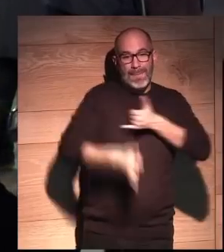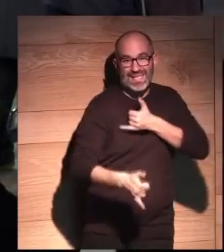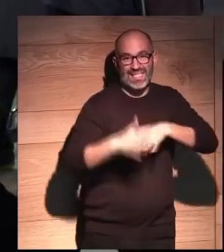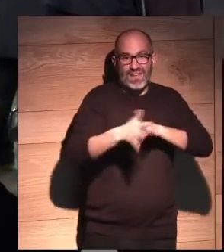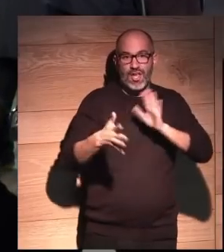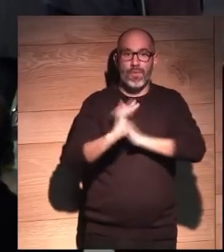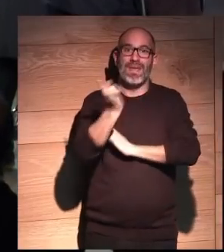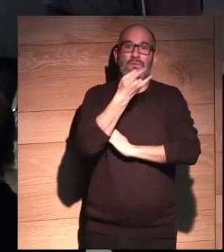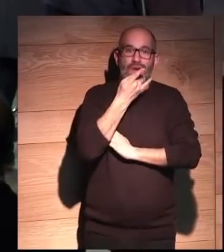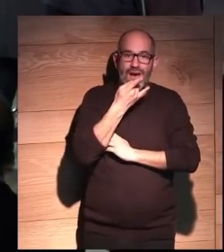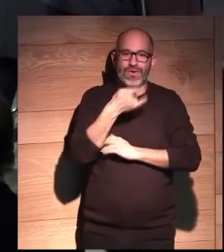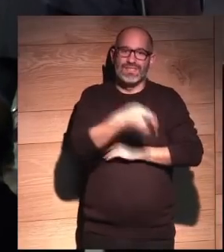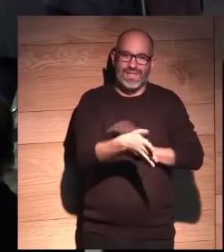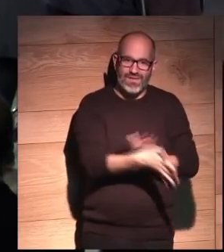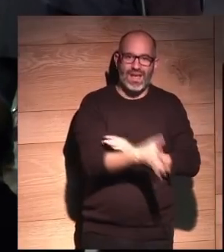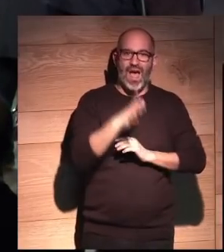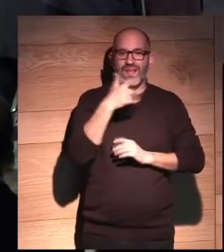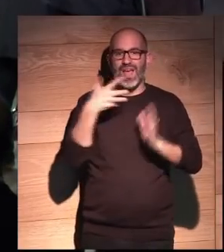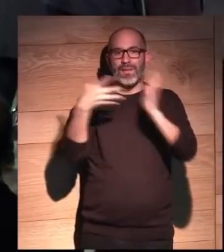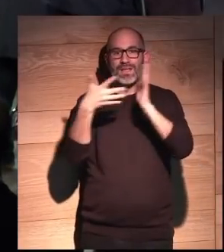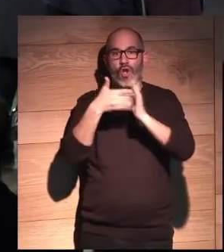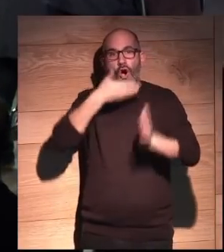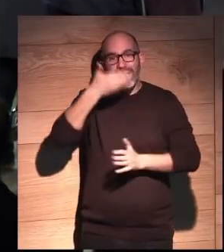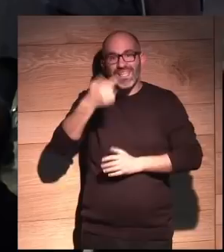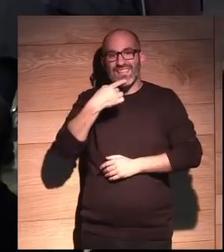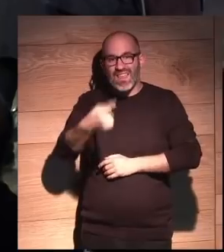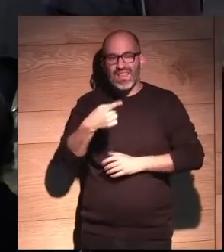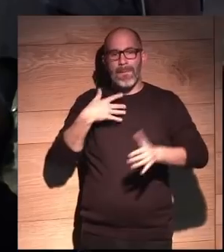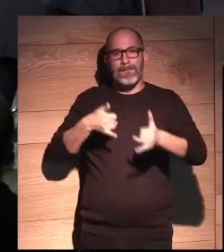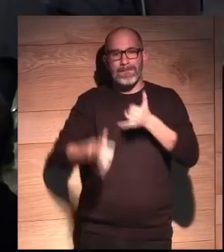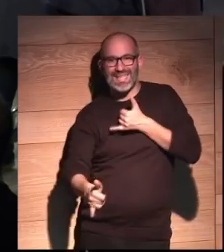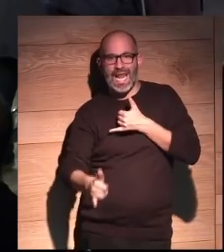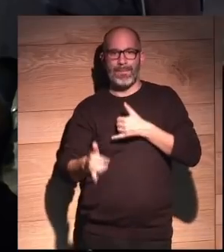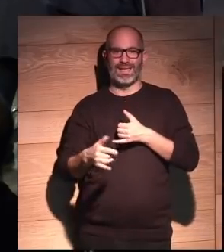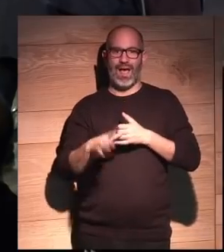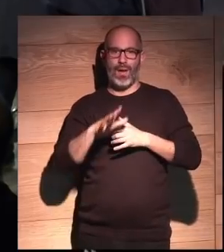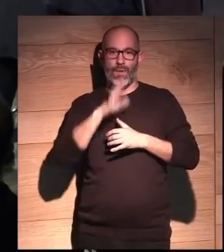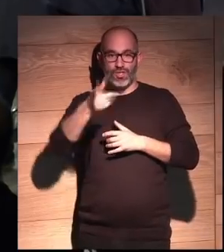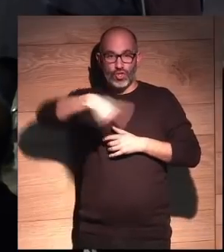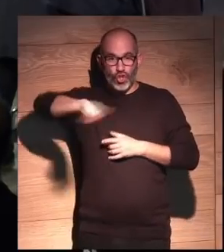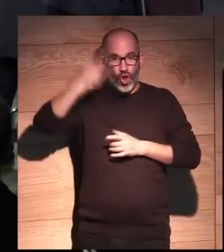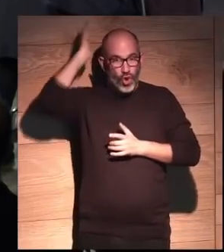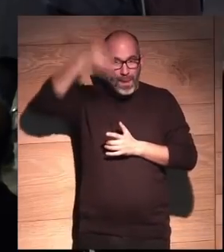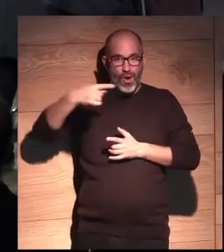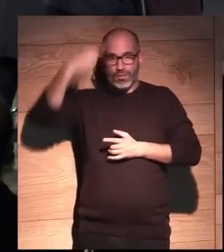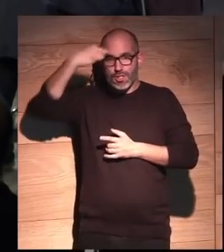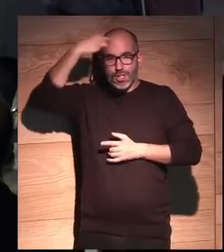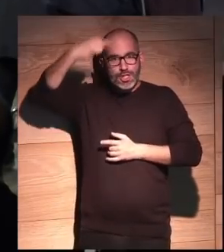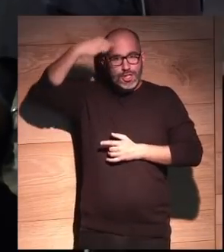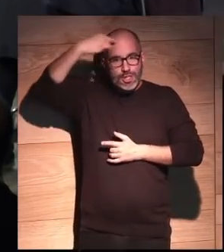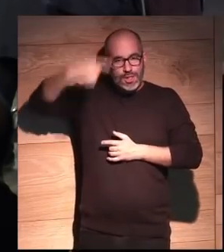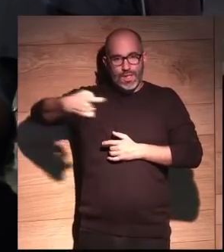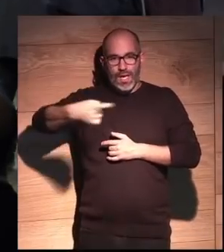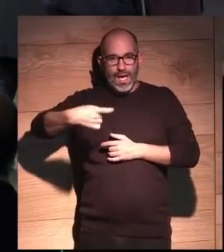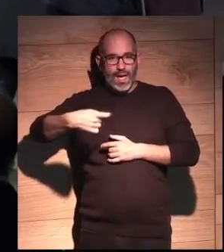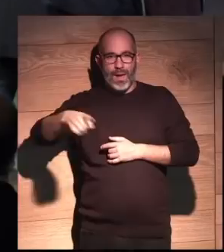Y esa forma derivada es muy fácil, de camba tenemos gamba. Los romanos eran adictos a las gambas. Hay el primer